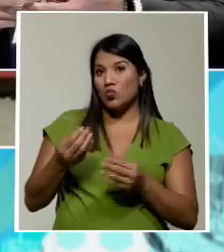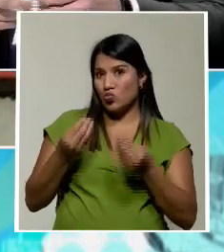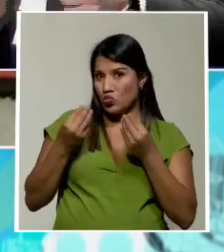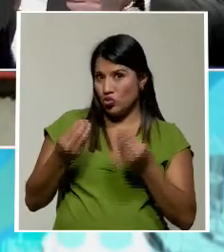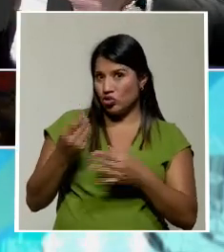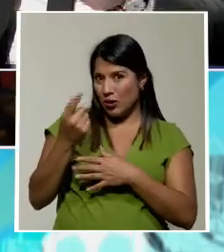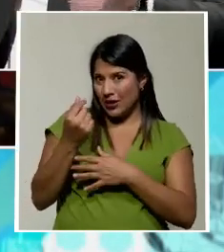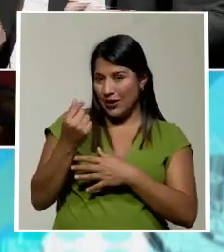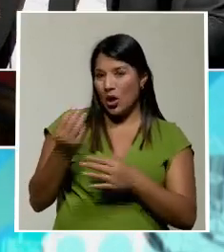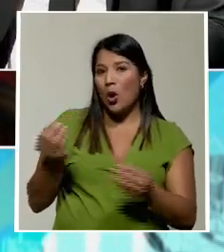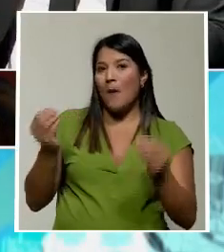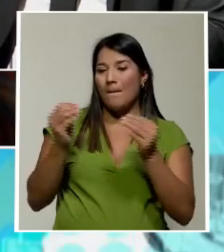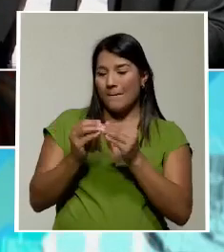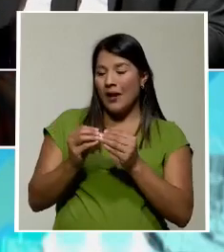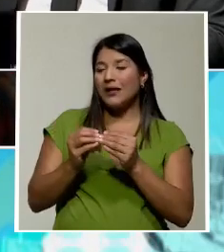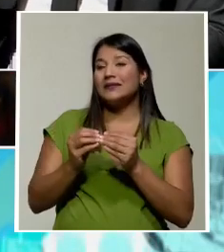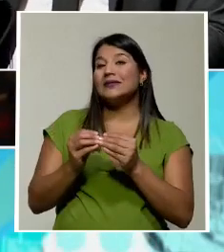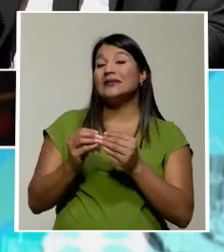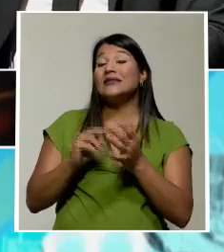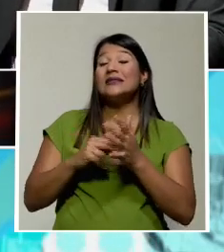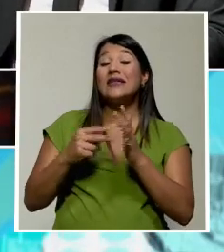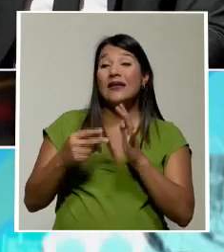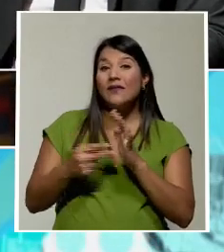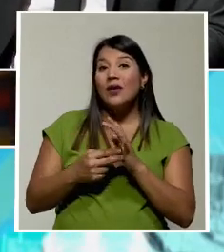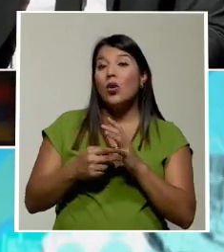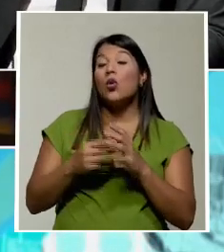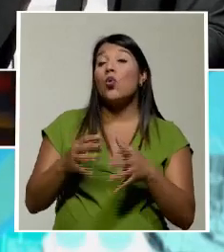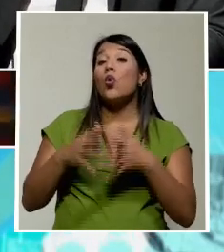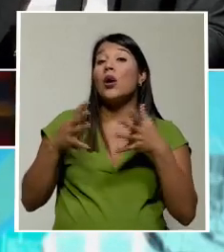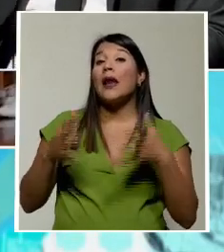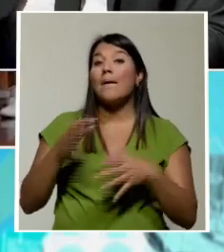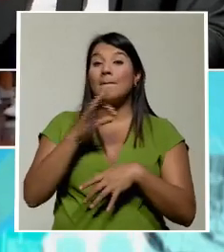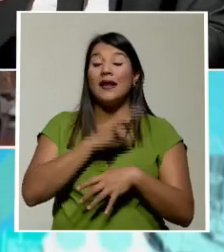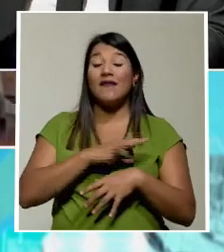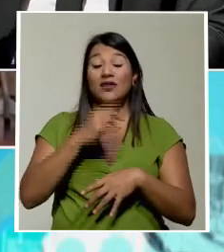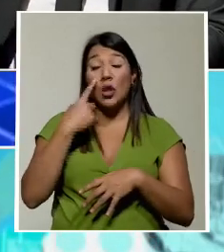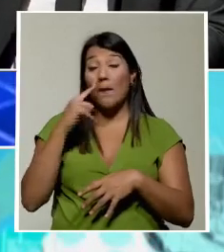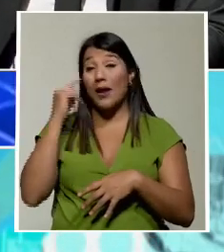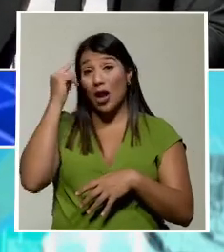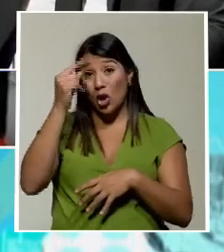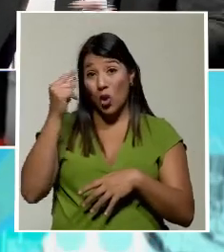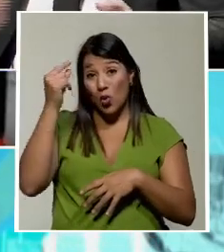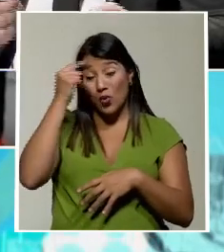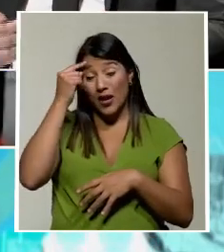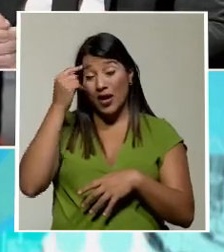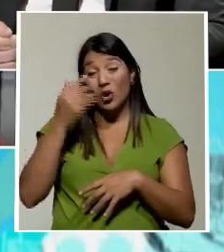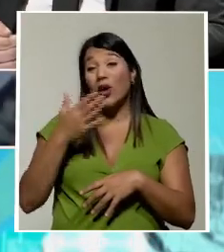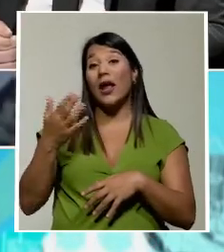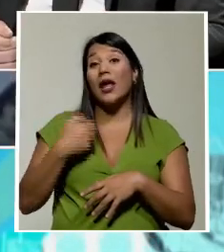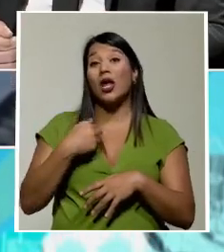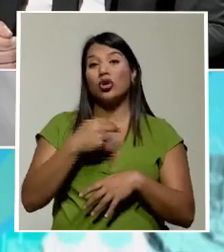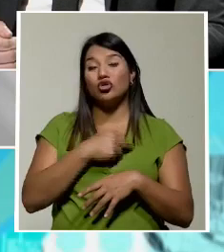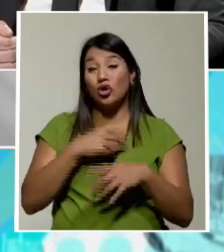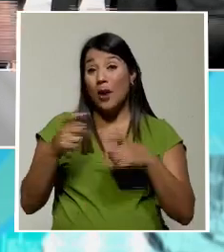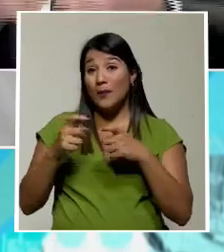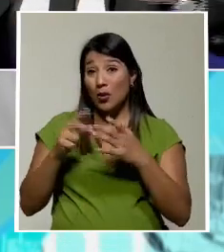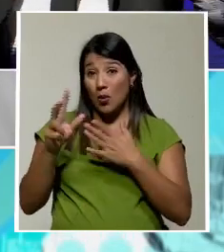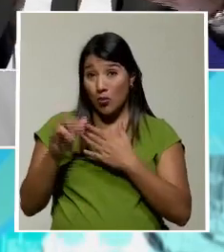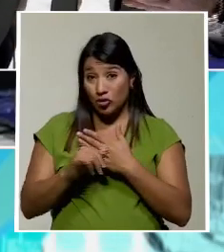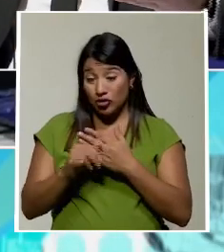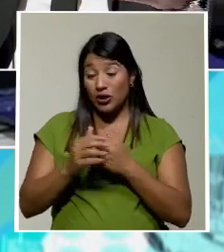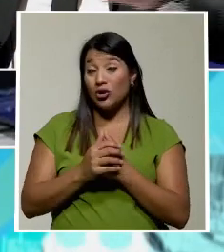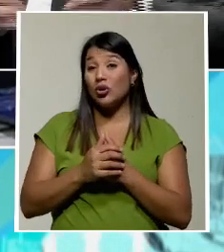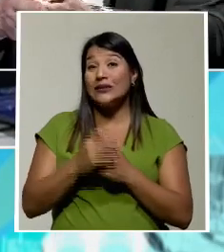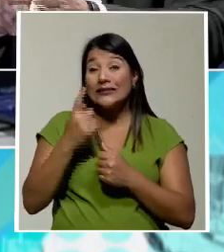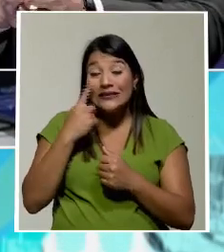diferencia grande. Hay un gran rendimiento o hay un gran beneficio para el Estado en que nosotros administremos proyectos. Se